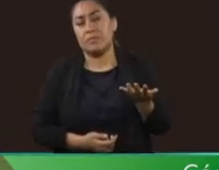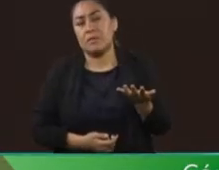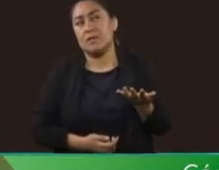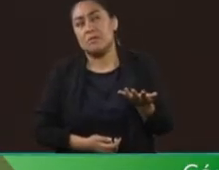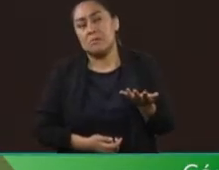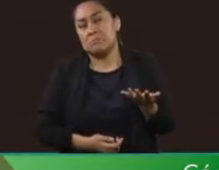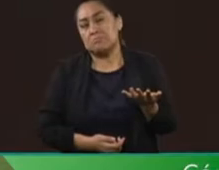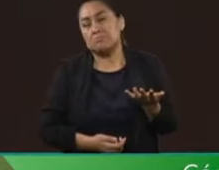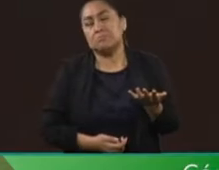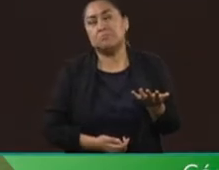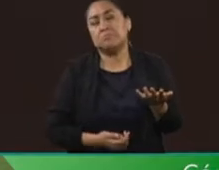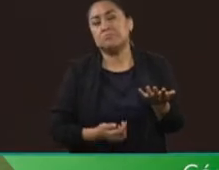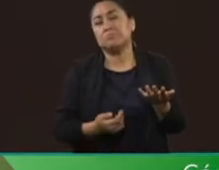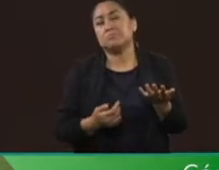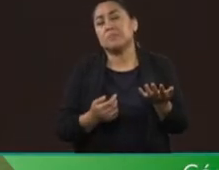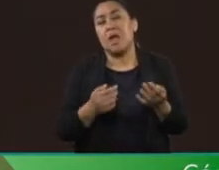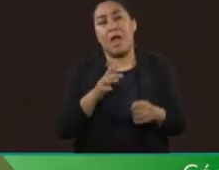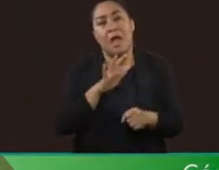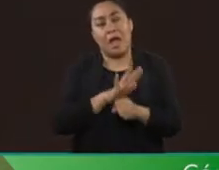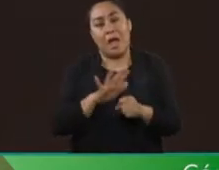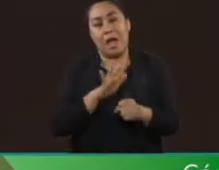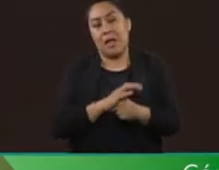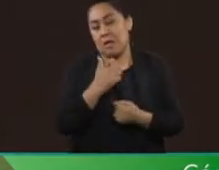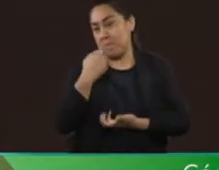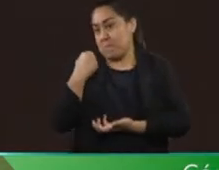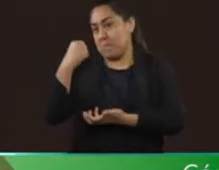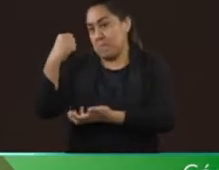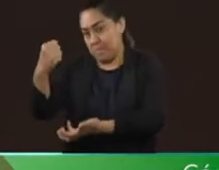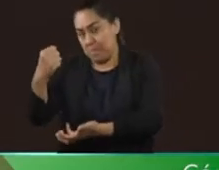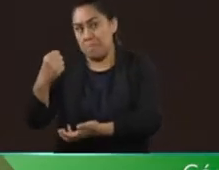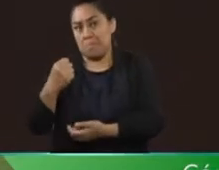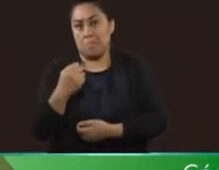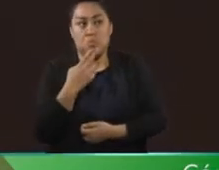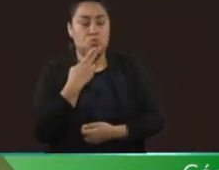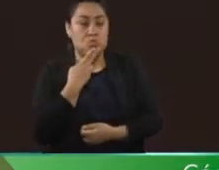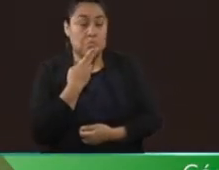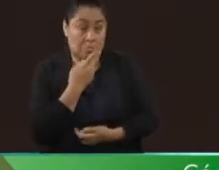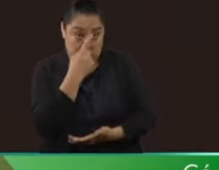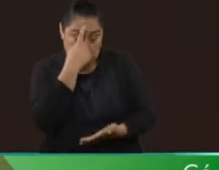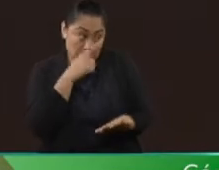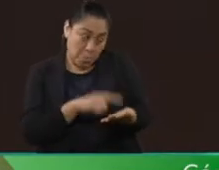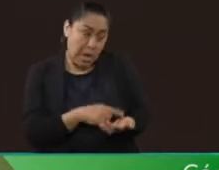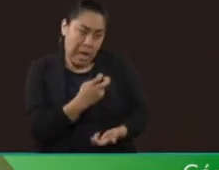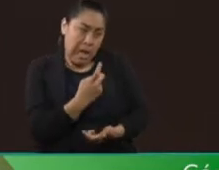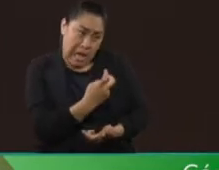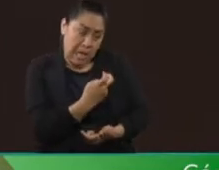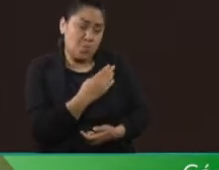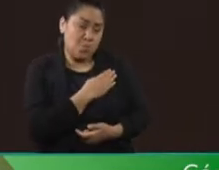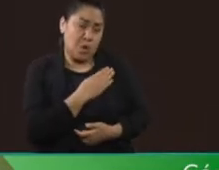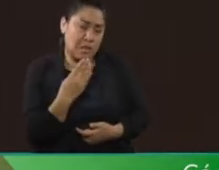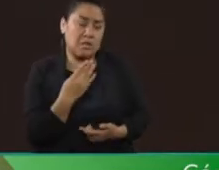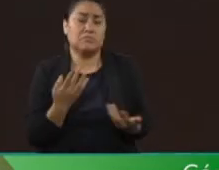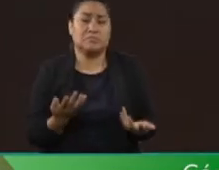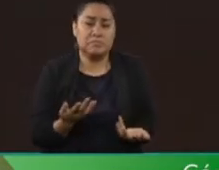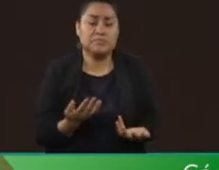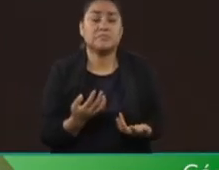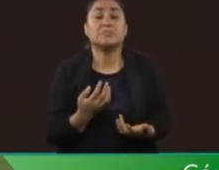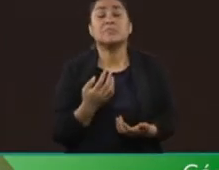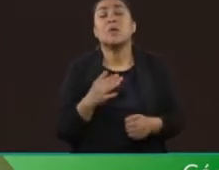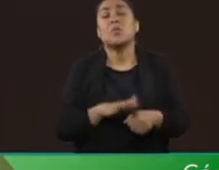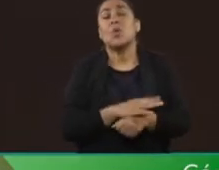de la la avenida de los capitales y la relocalización Así es que me parece muy pertinente porque la inversión No